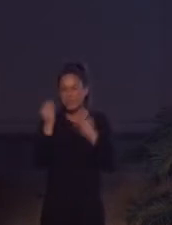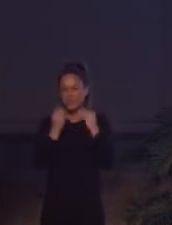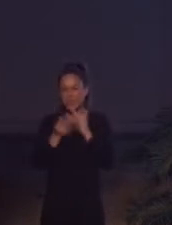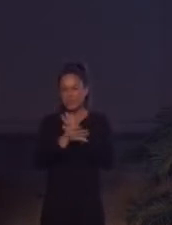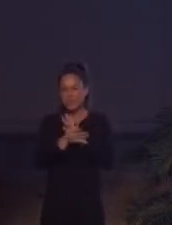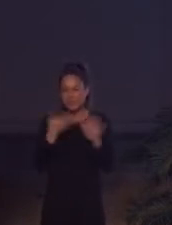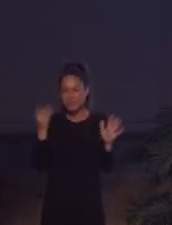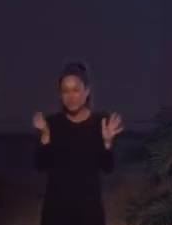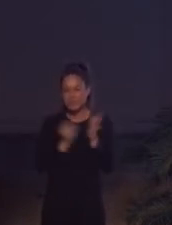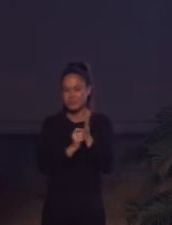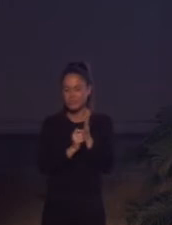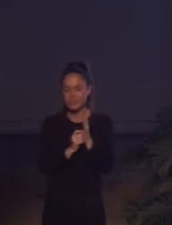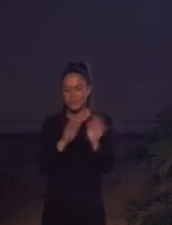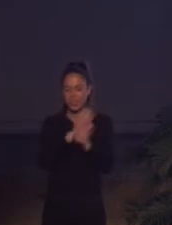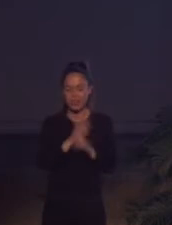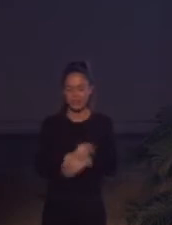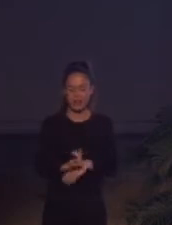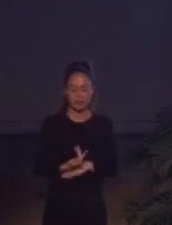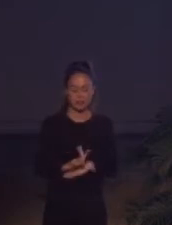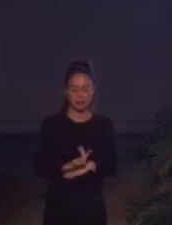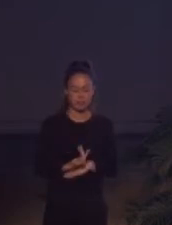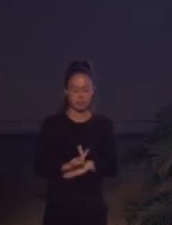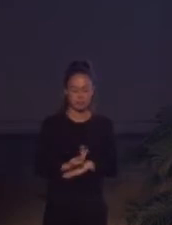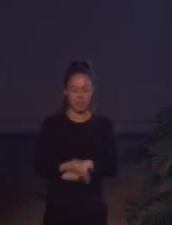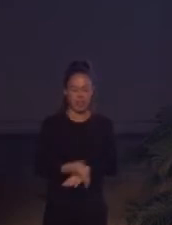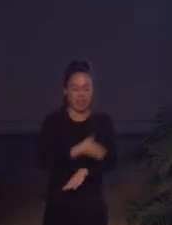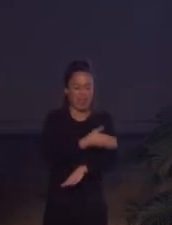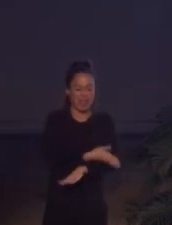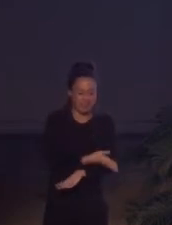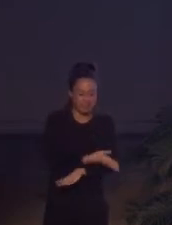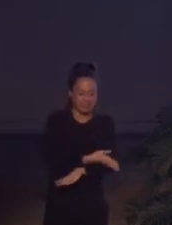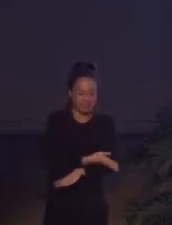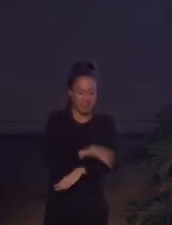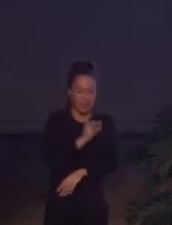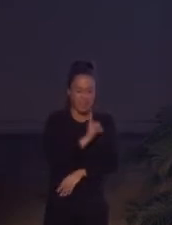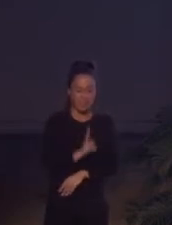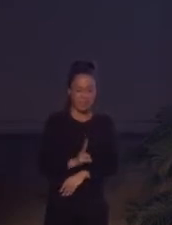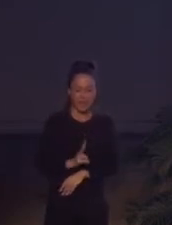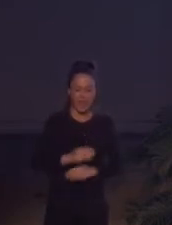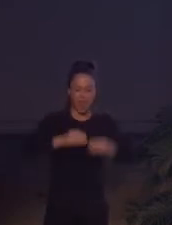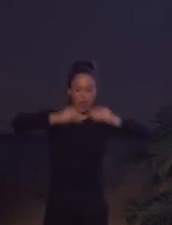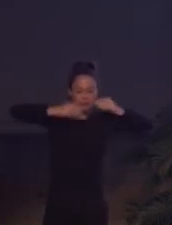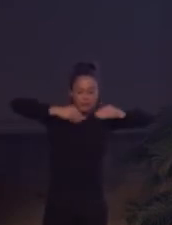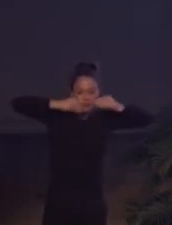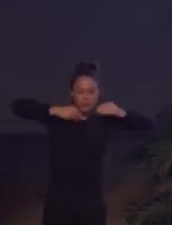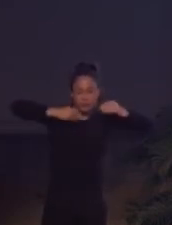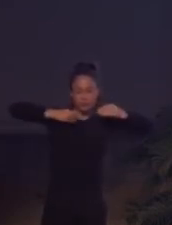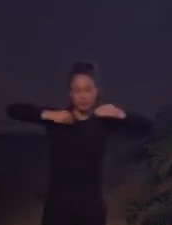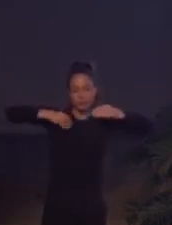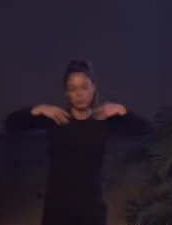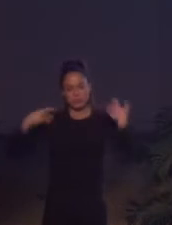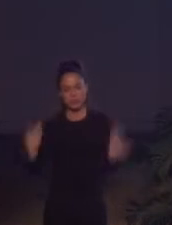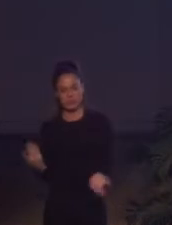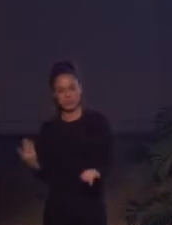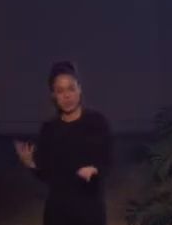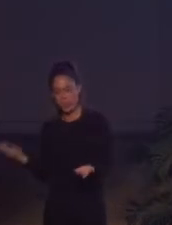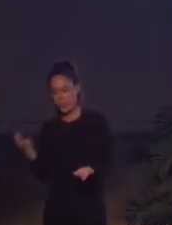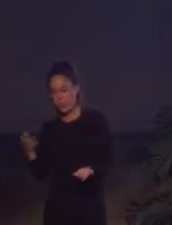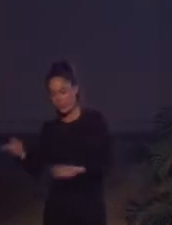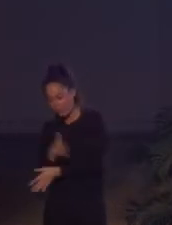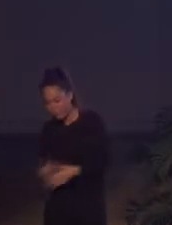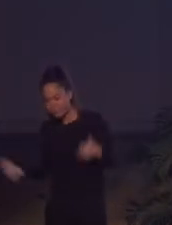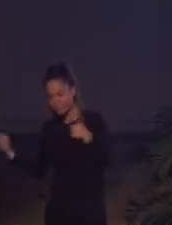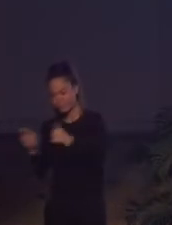direla lehenengo hamburguesa veganoak animalien aldeko borroka bat baino, ez? Osa, presentzia gehiago euki